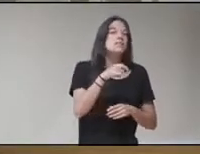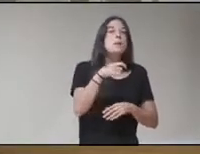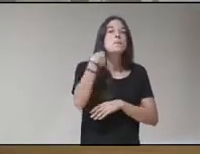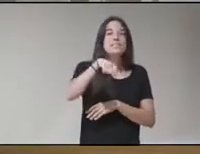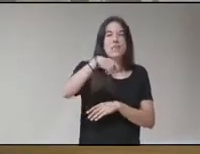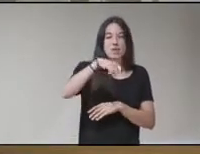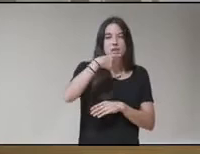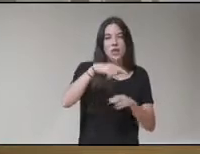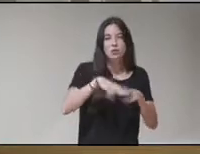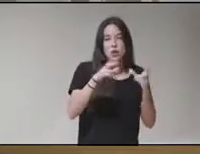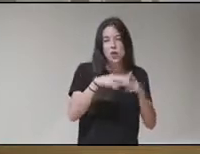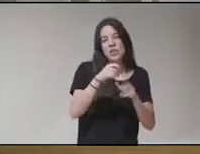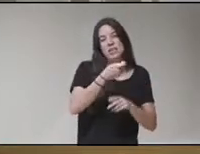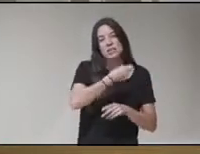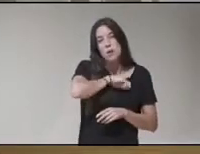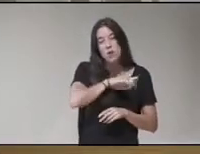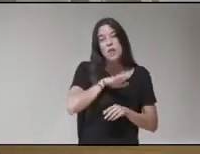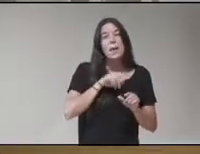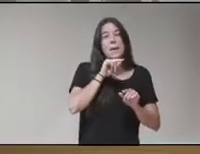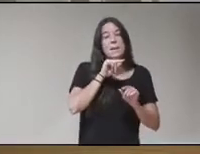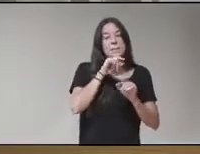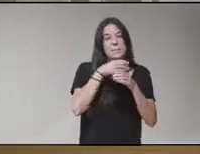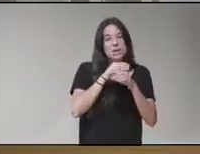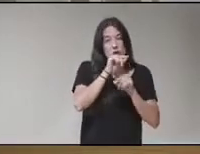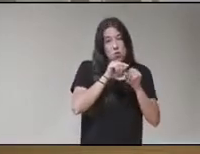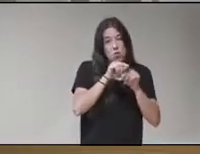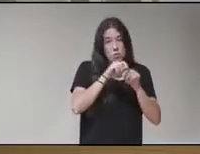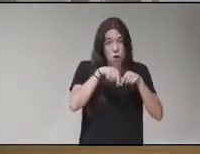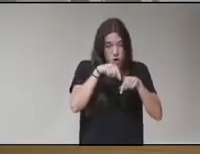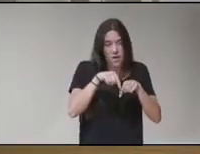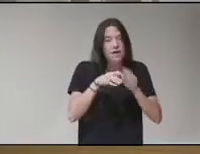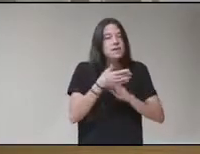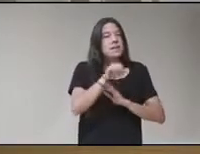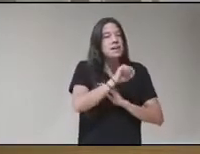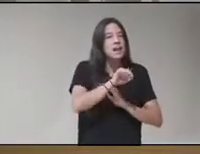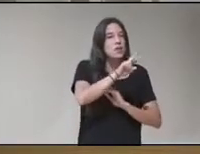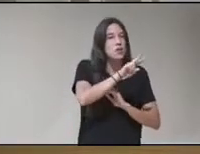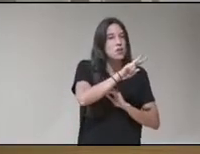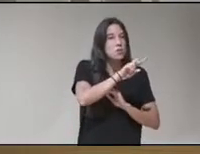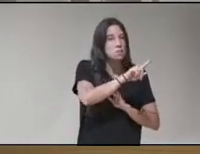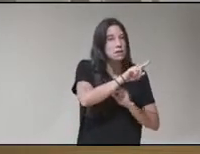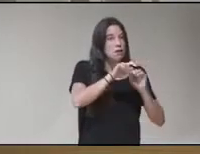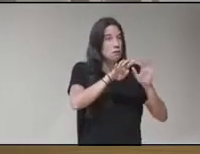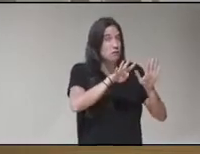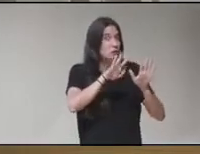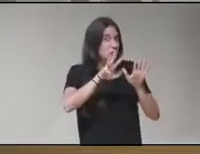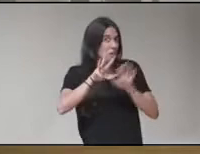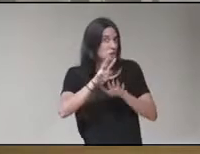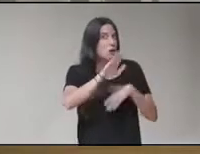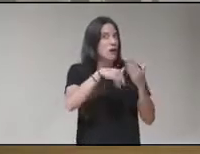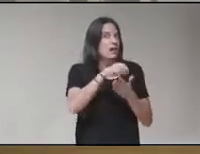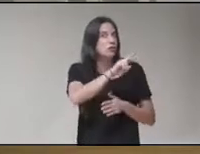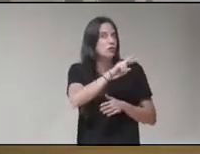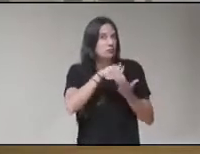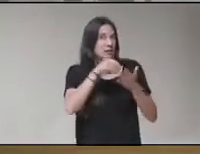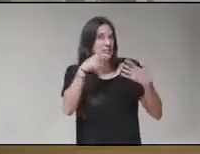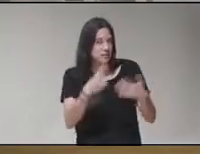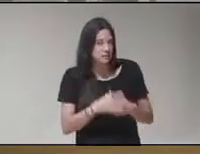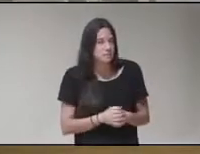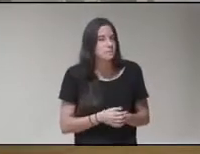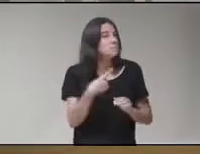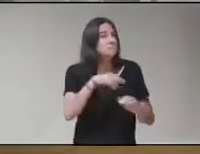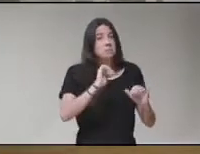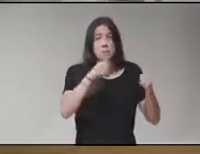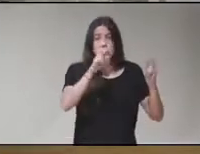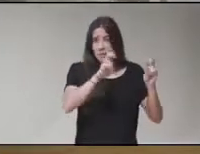de Microbiología entre 1998 y 2006. Pues bien, vamos a empezar entonces ya directamente con el